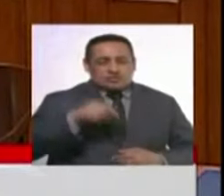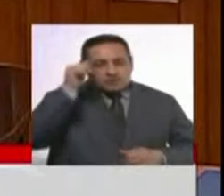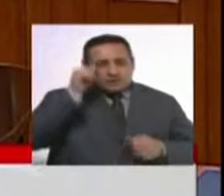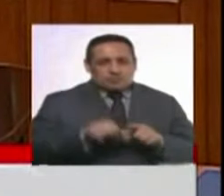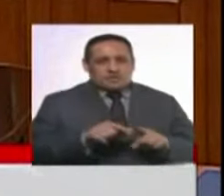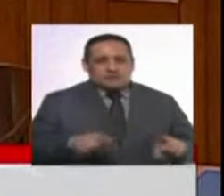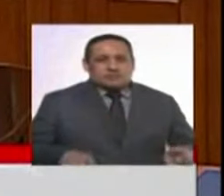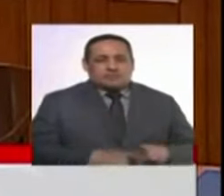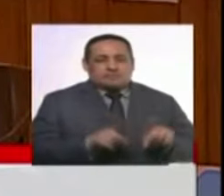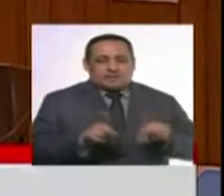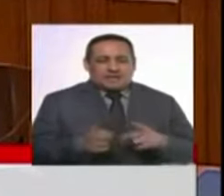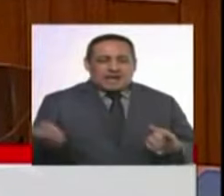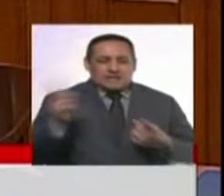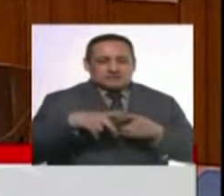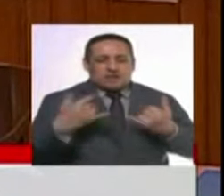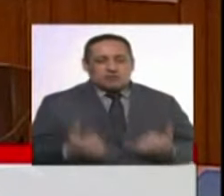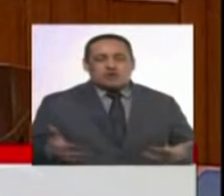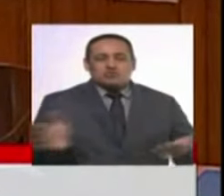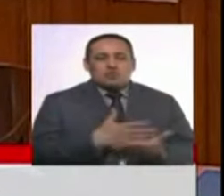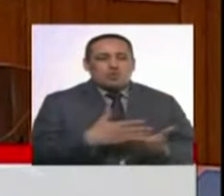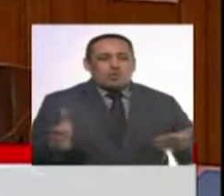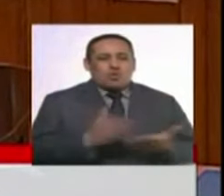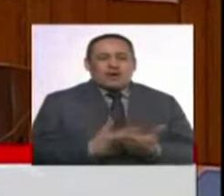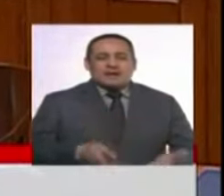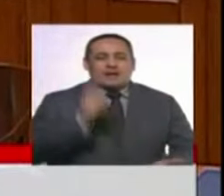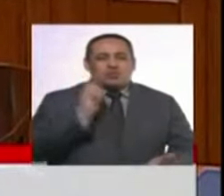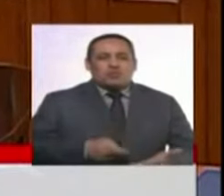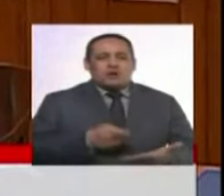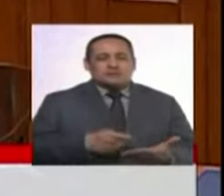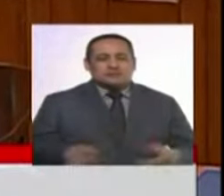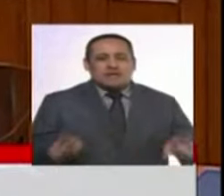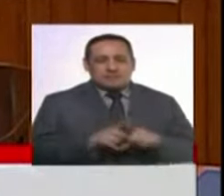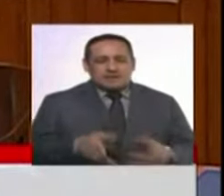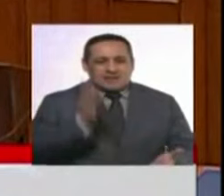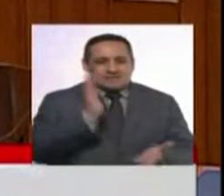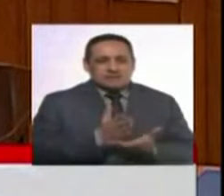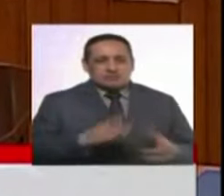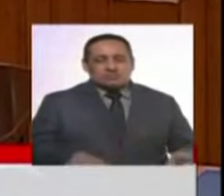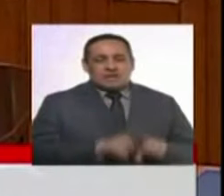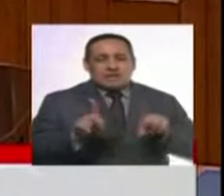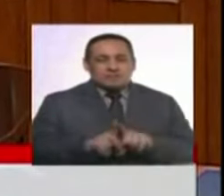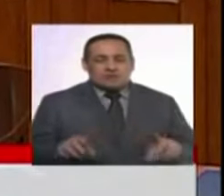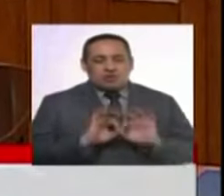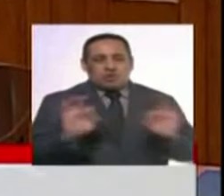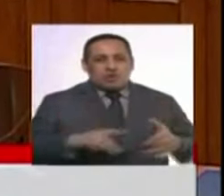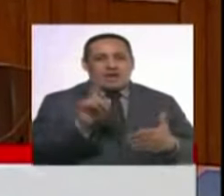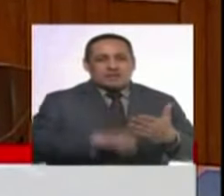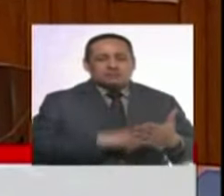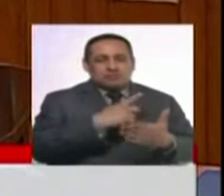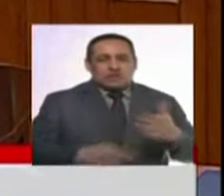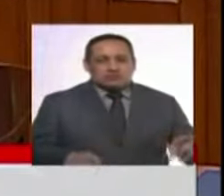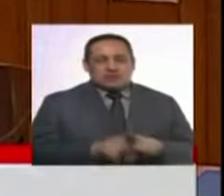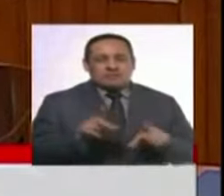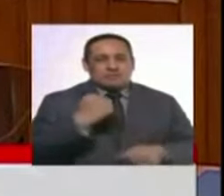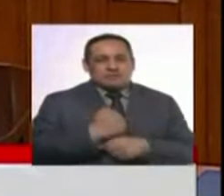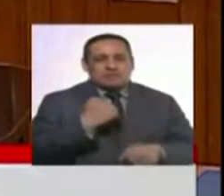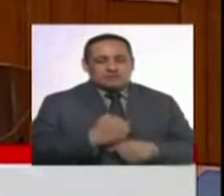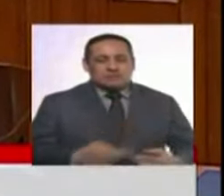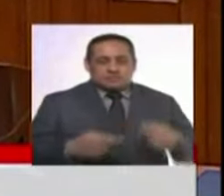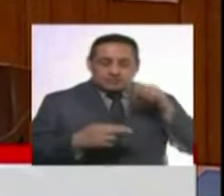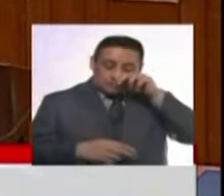que a la fecha no existe sentencia judicial que lo haya condenado o inhabilitado para el ejercicio